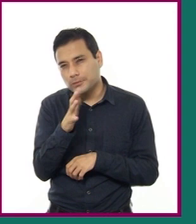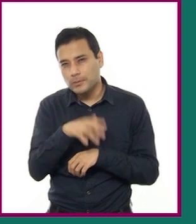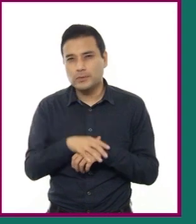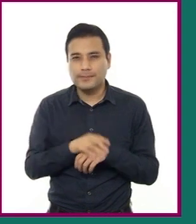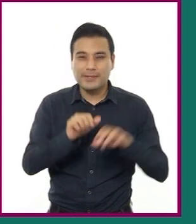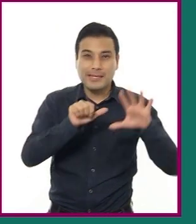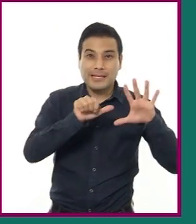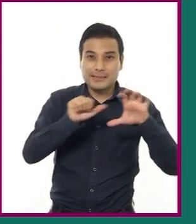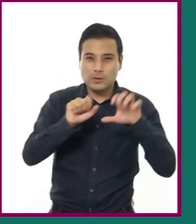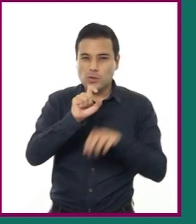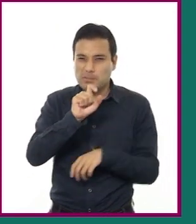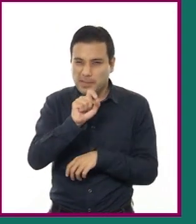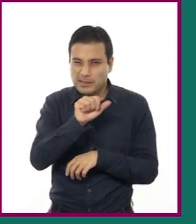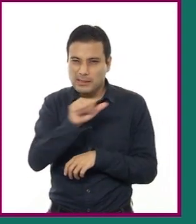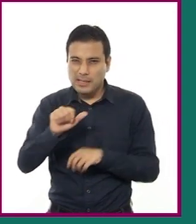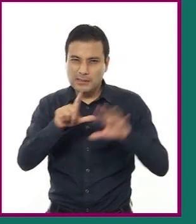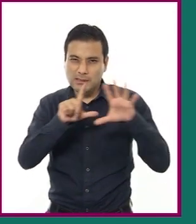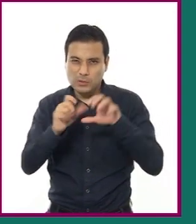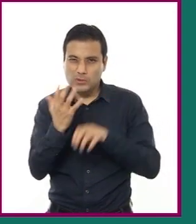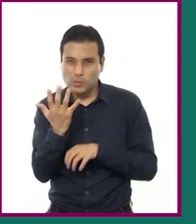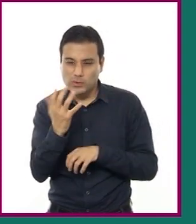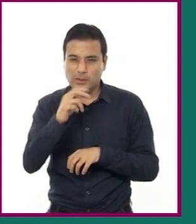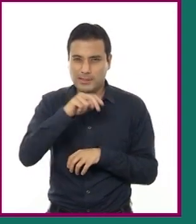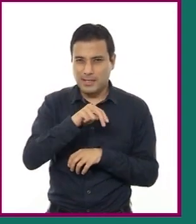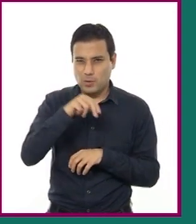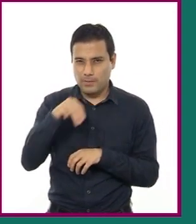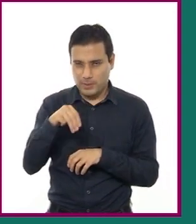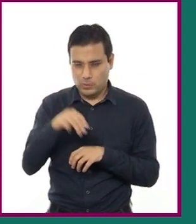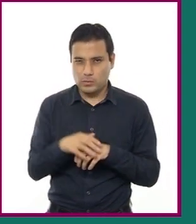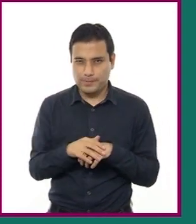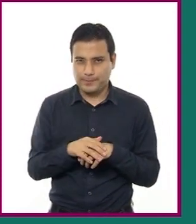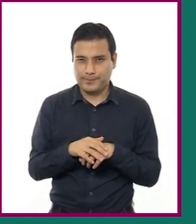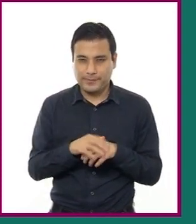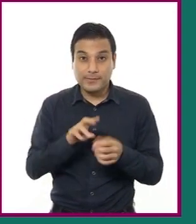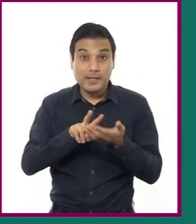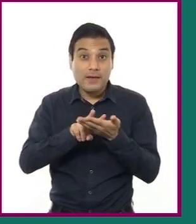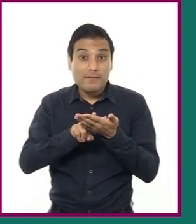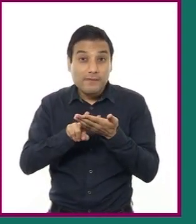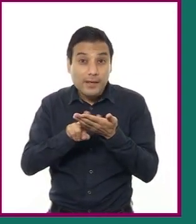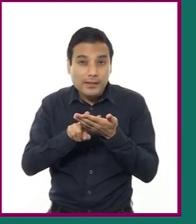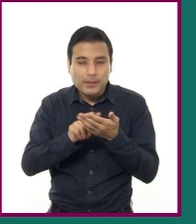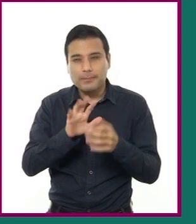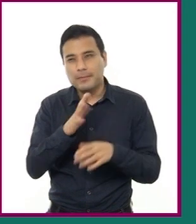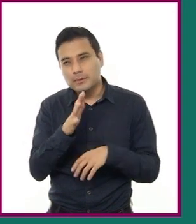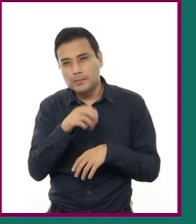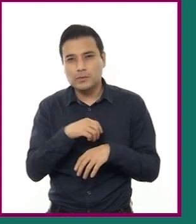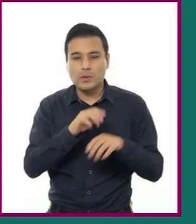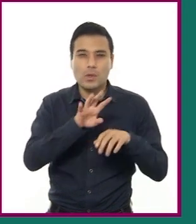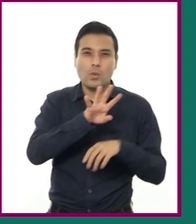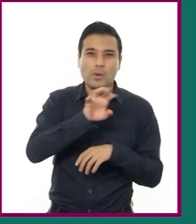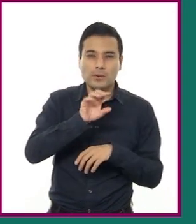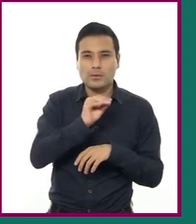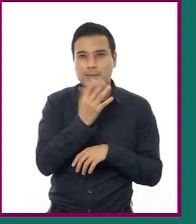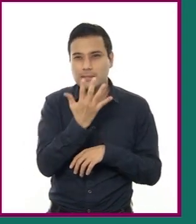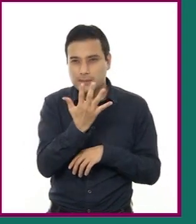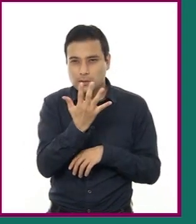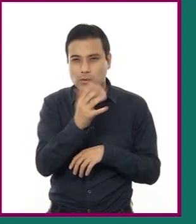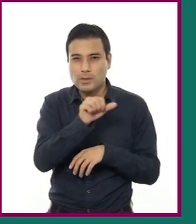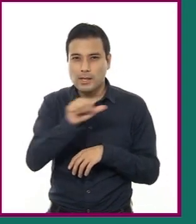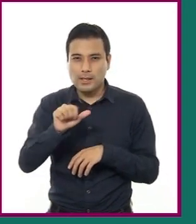los 620 y los 750 nanómetros, mientras que los verdes están entre los 495 y